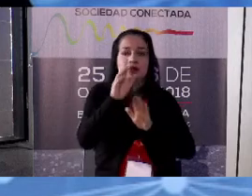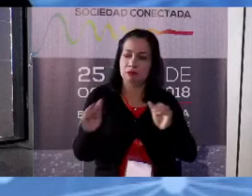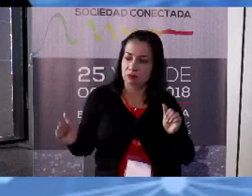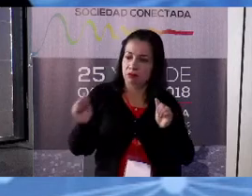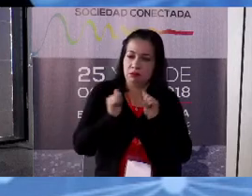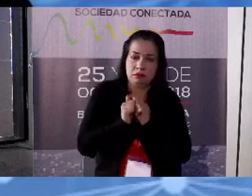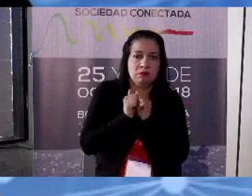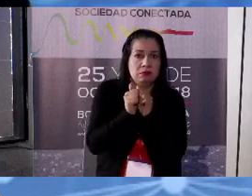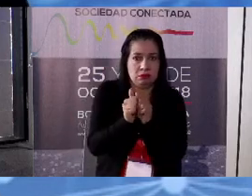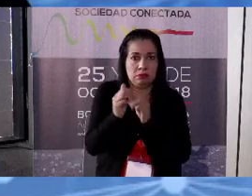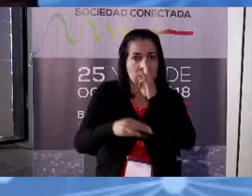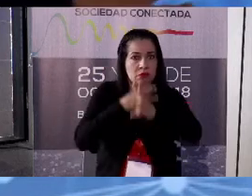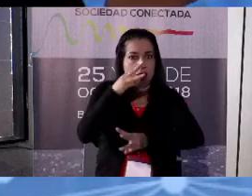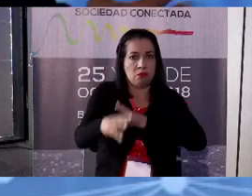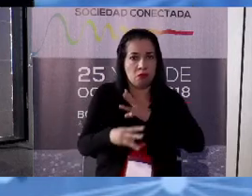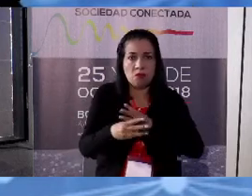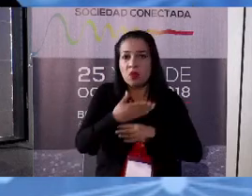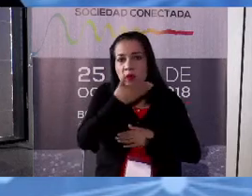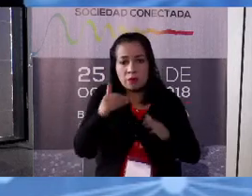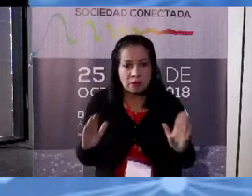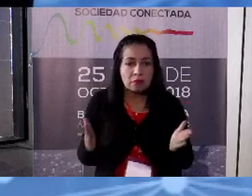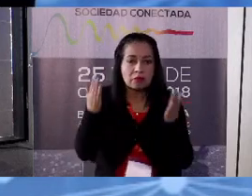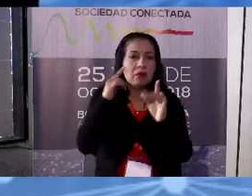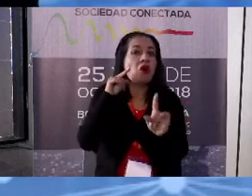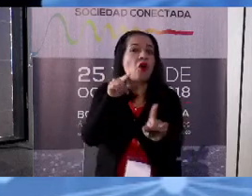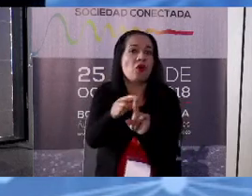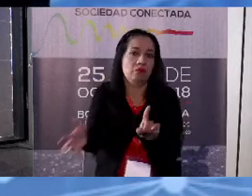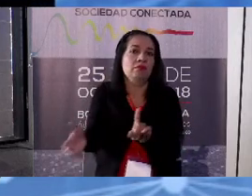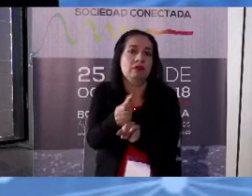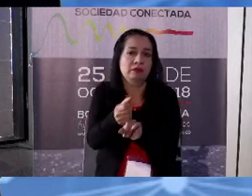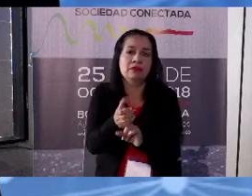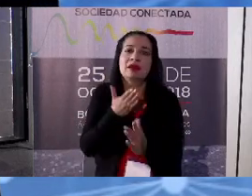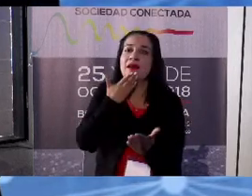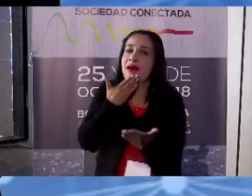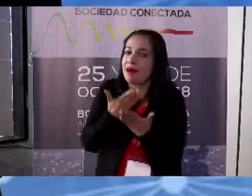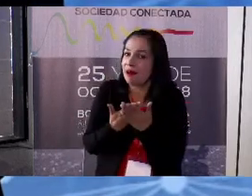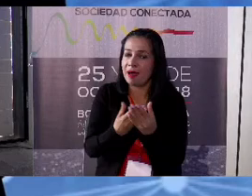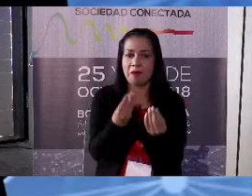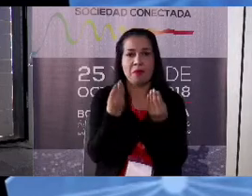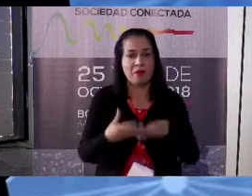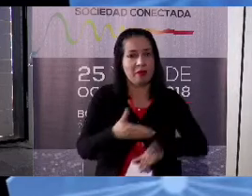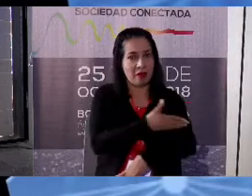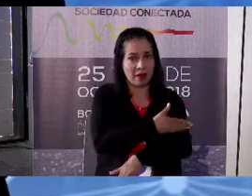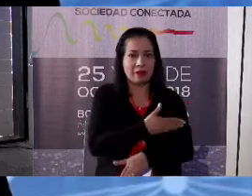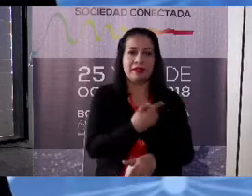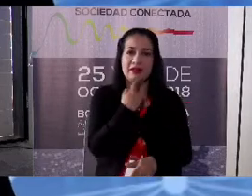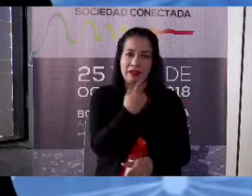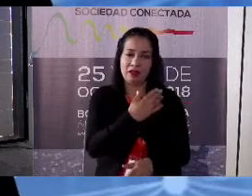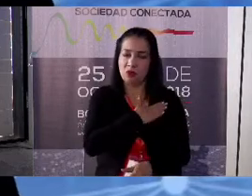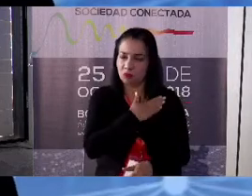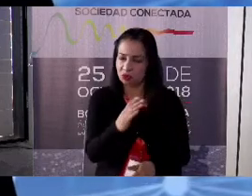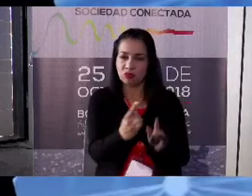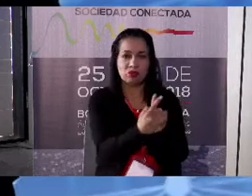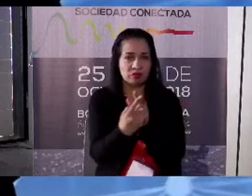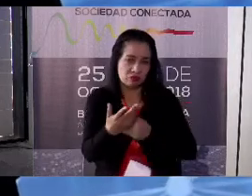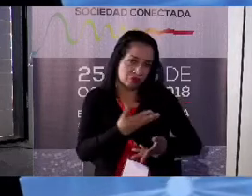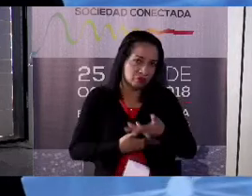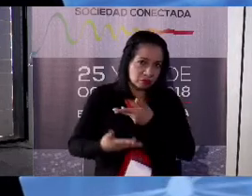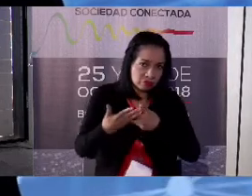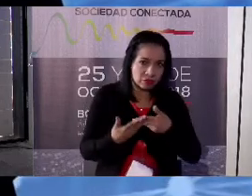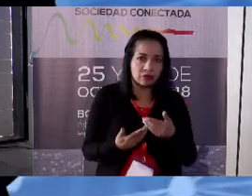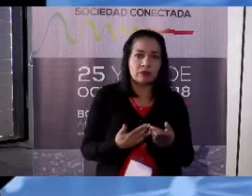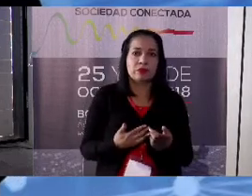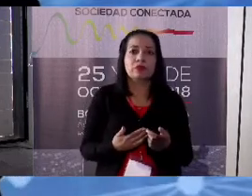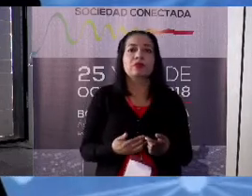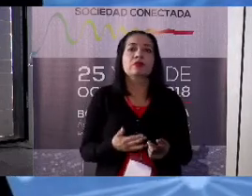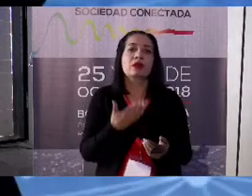hacia un mundo mejor eh les agradezco muchísimo y como les dije estoy a sus órdenes Buen día que aprovechen el